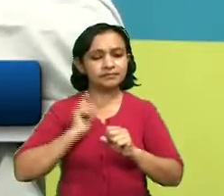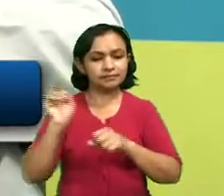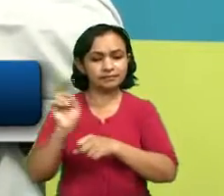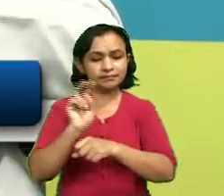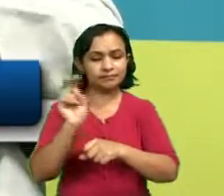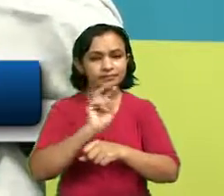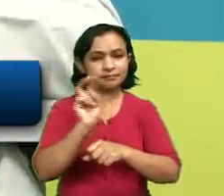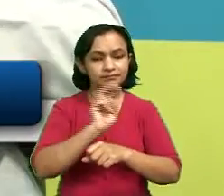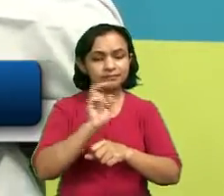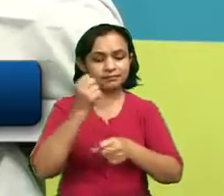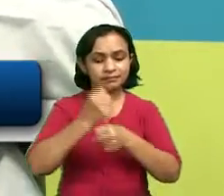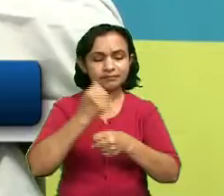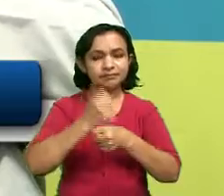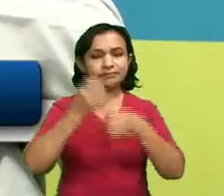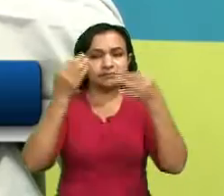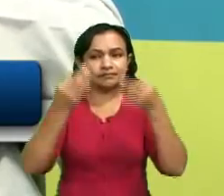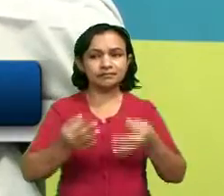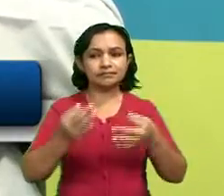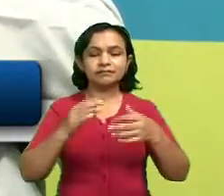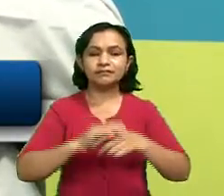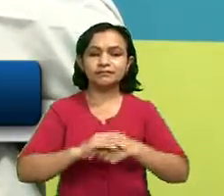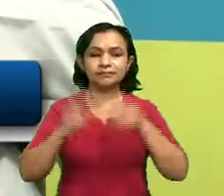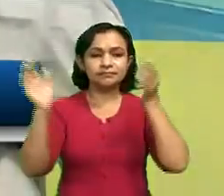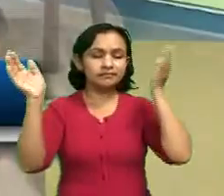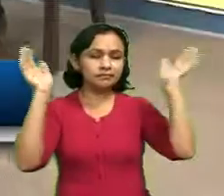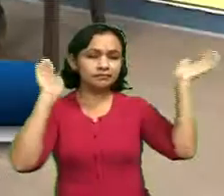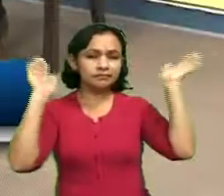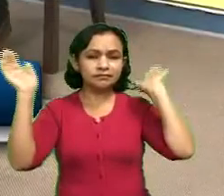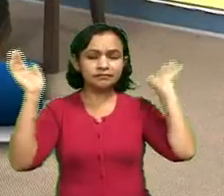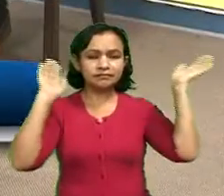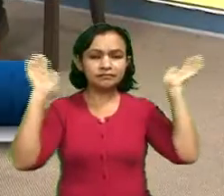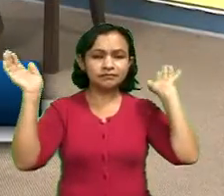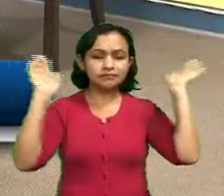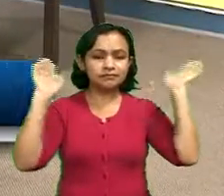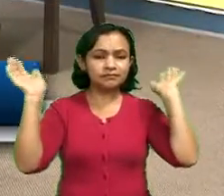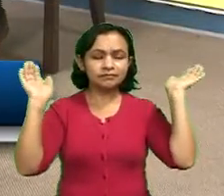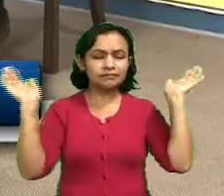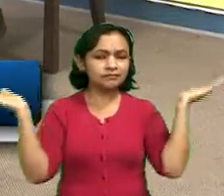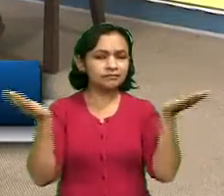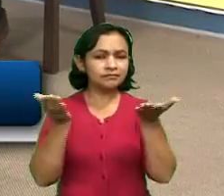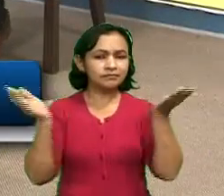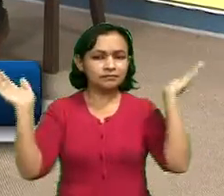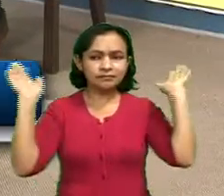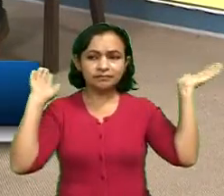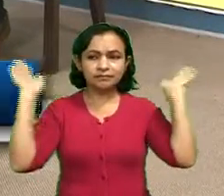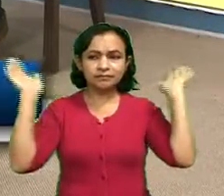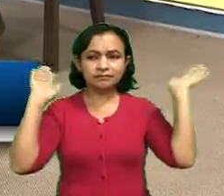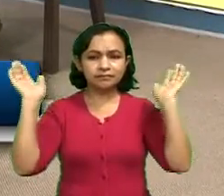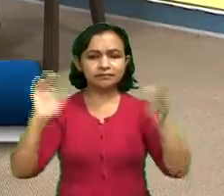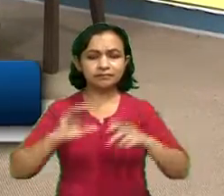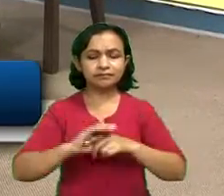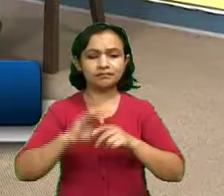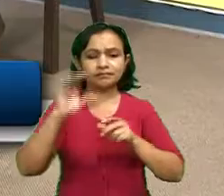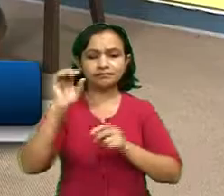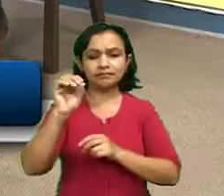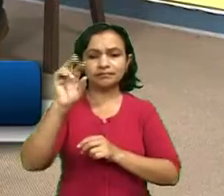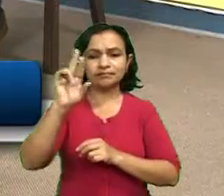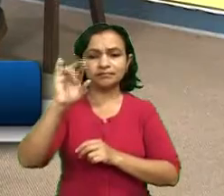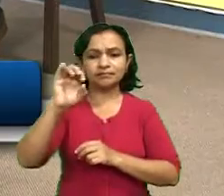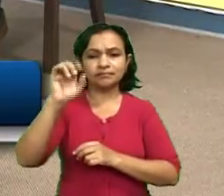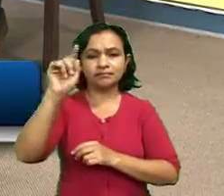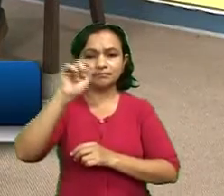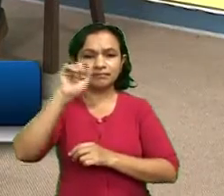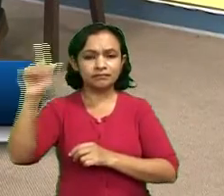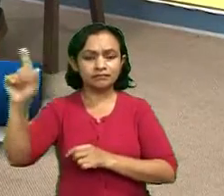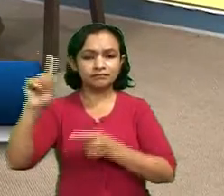supervisión y estar trabajando bien. En mercado grande, por ejemplo, ¿cómo es el trabajo de usted? Estamos hablando del mercado oriental, por ejemplo, a